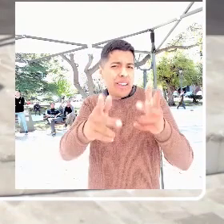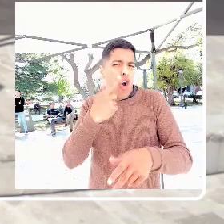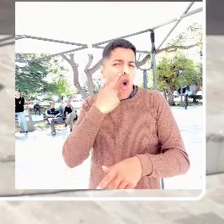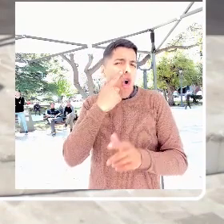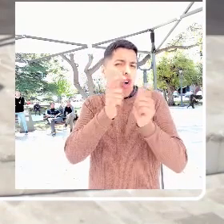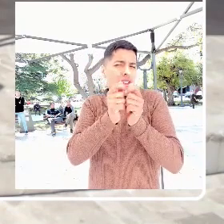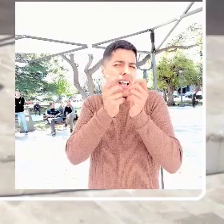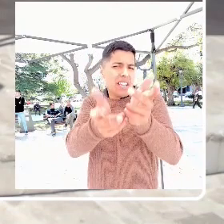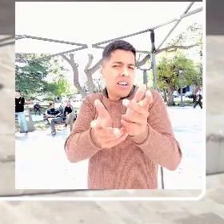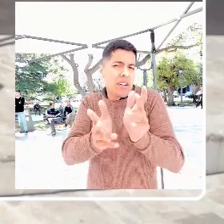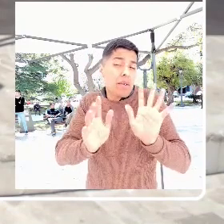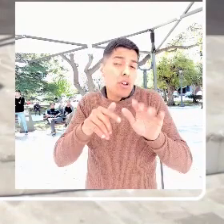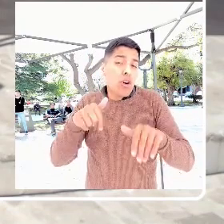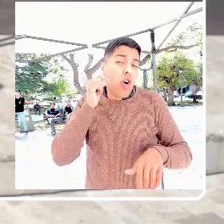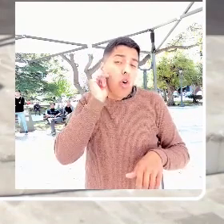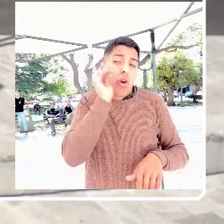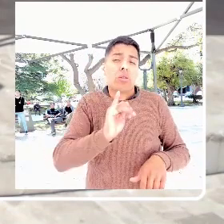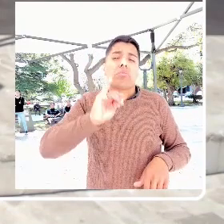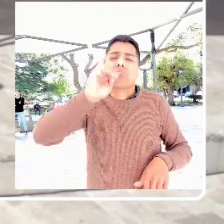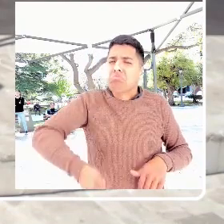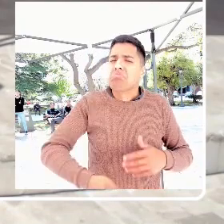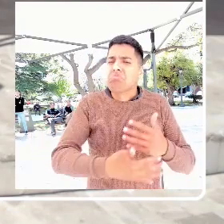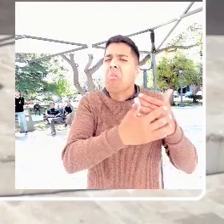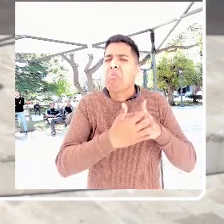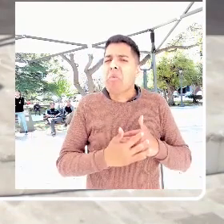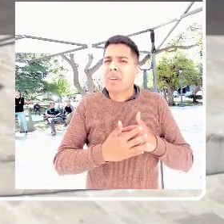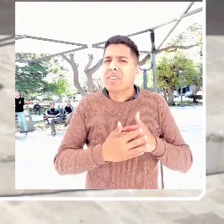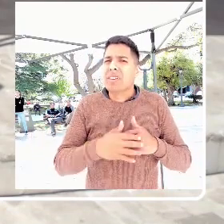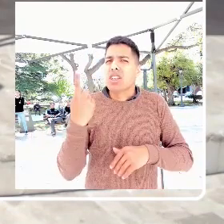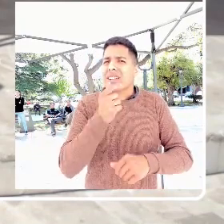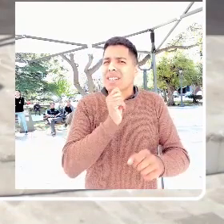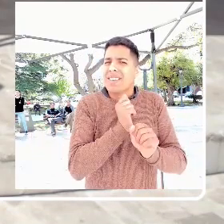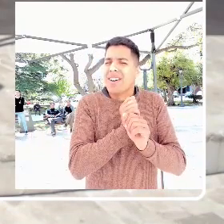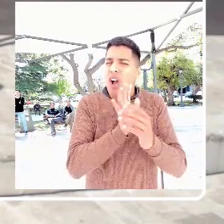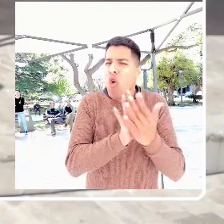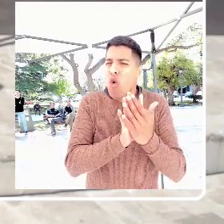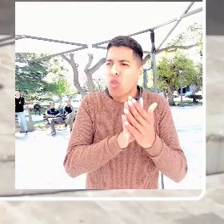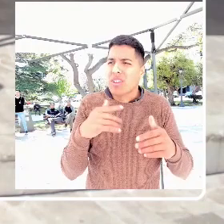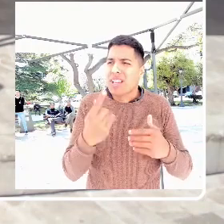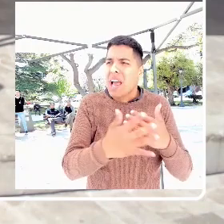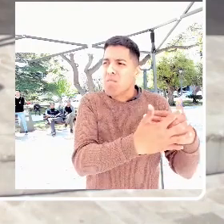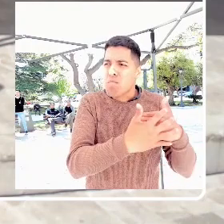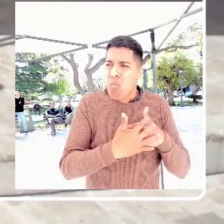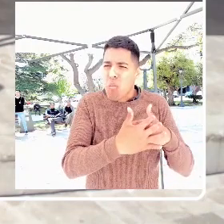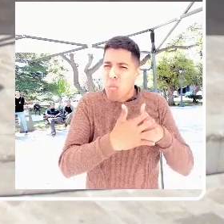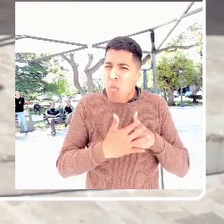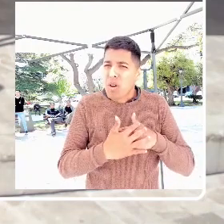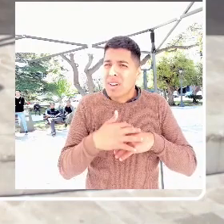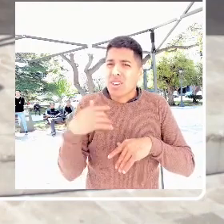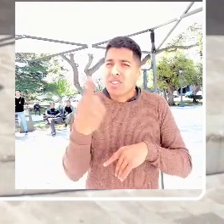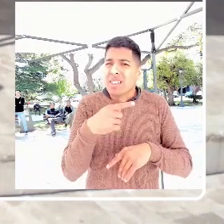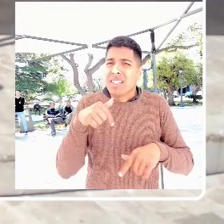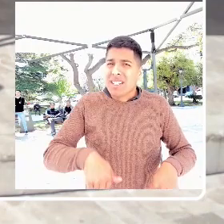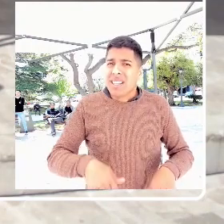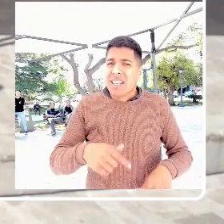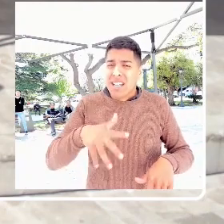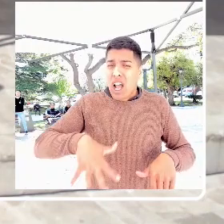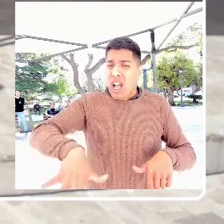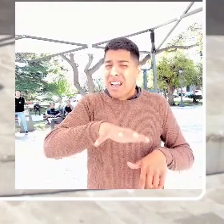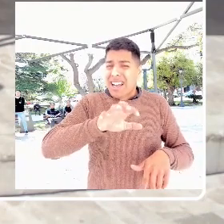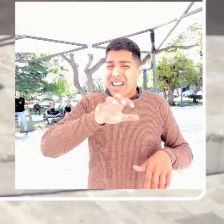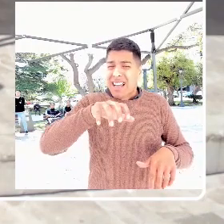concejal, pero Godoy Cruz está. Y mientras sigamos trabajando juntos y tengamos este tipo de apoyo, creo que la comunidad del Gran Mendoza,